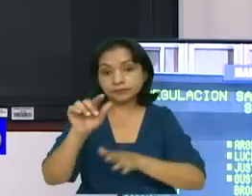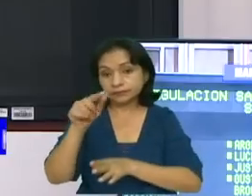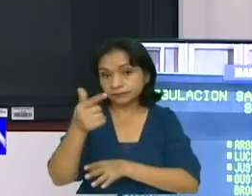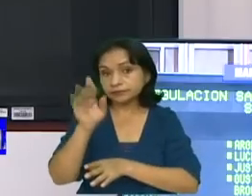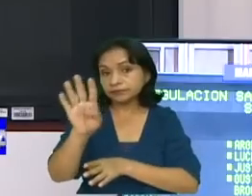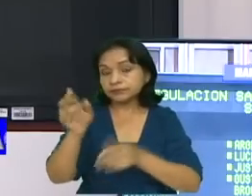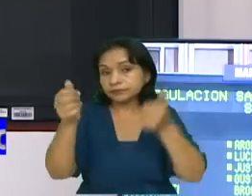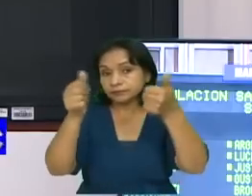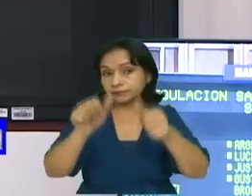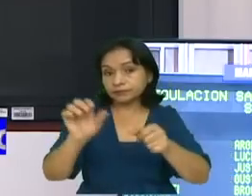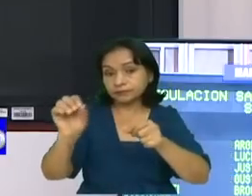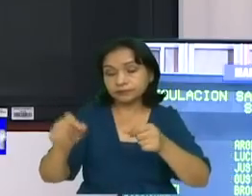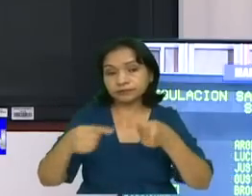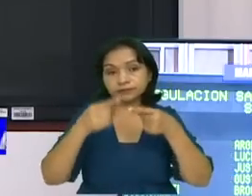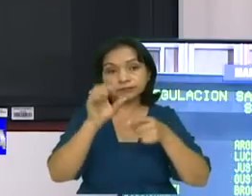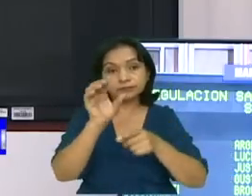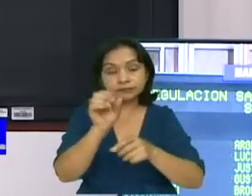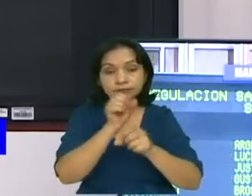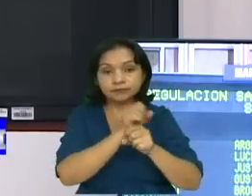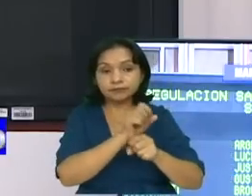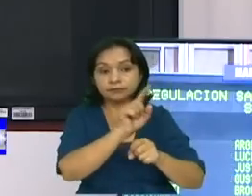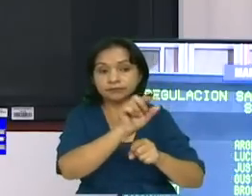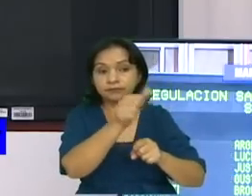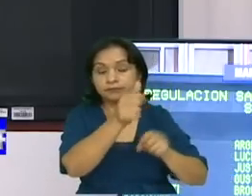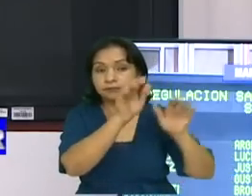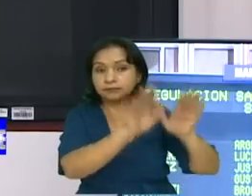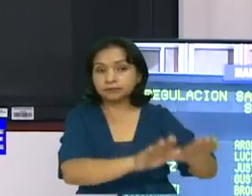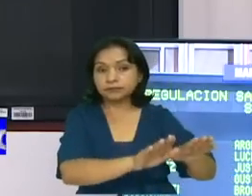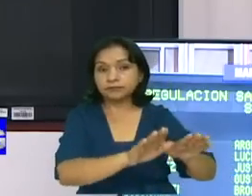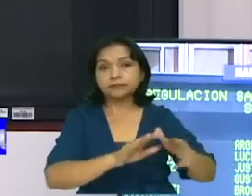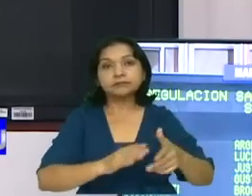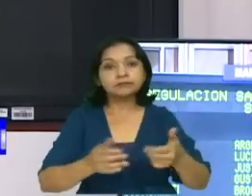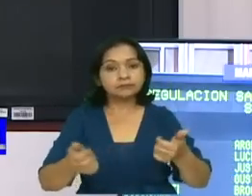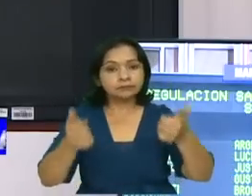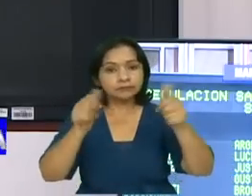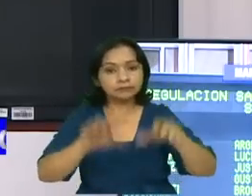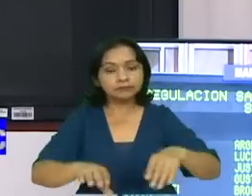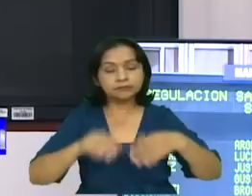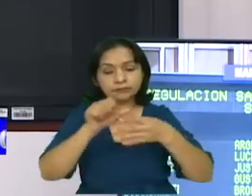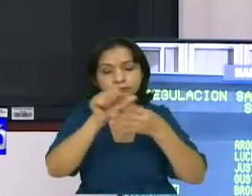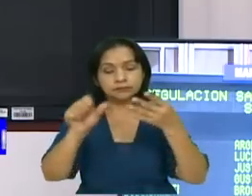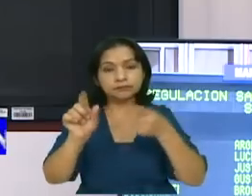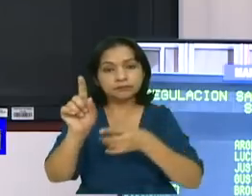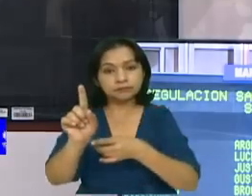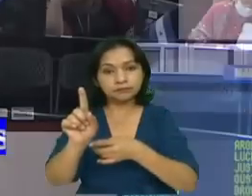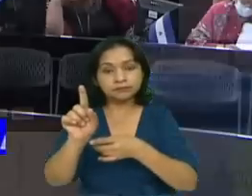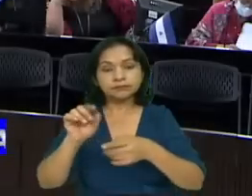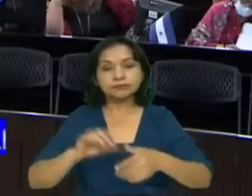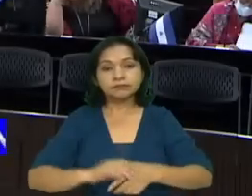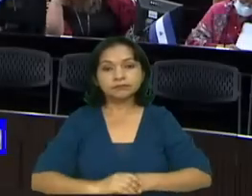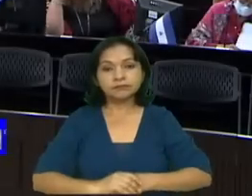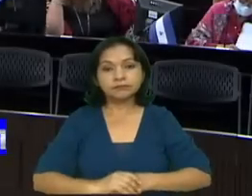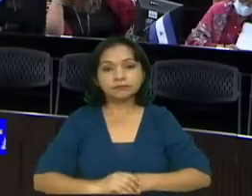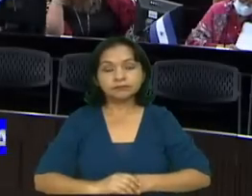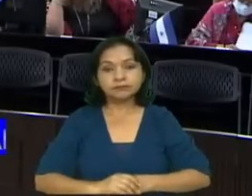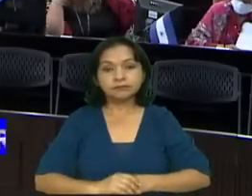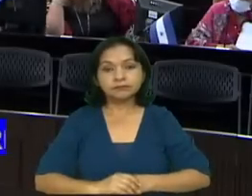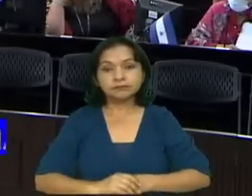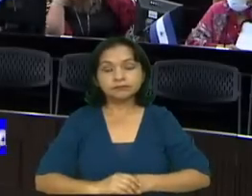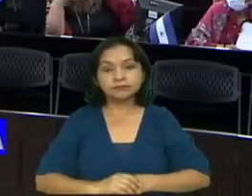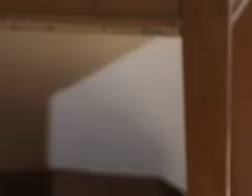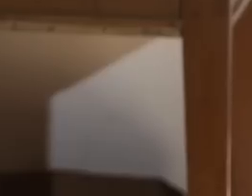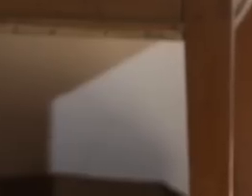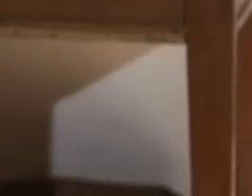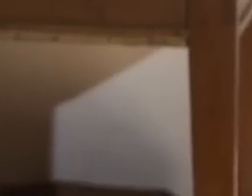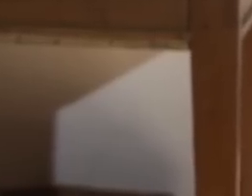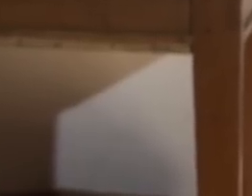nueva entidad sanitaria tendrá las funciones de regulación, administración y control de los servicios de salud y todo lo relacionado con estos.